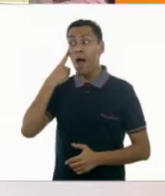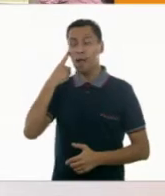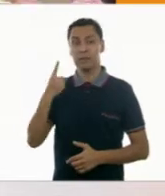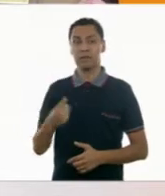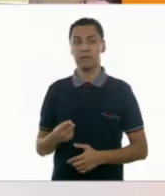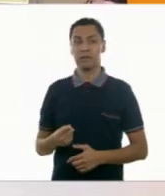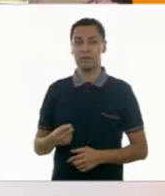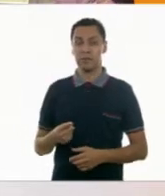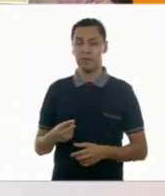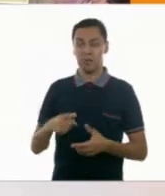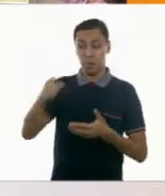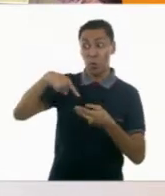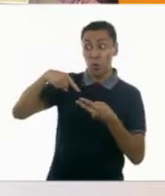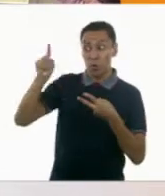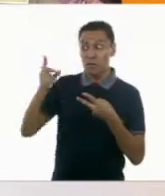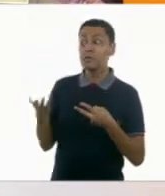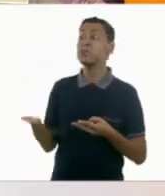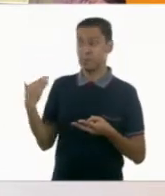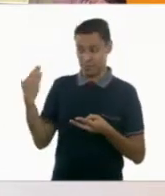Por 2 puntos más.